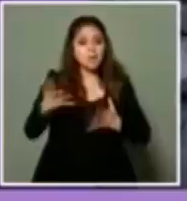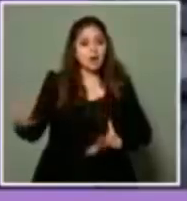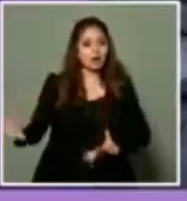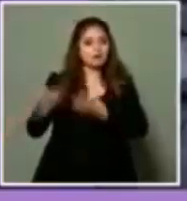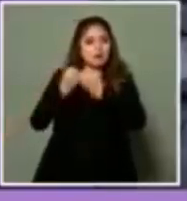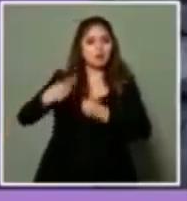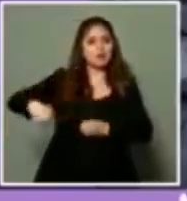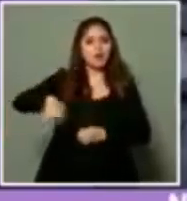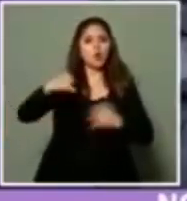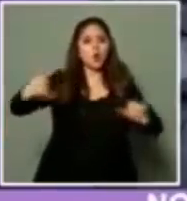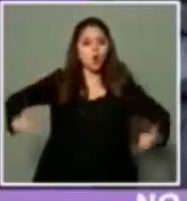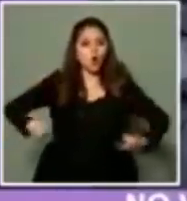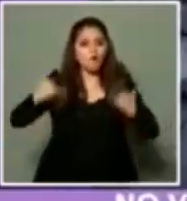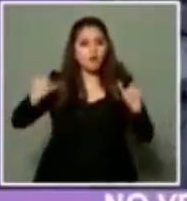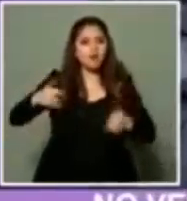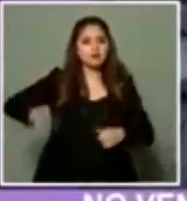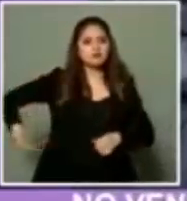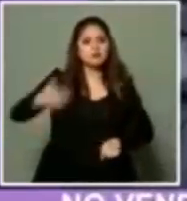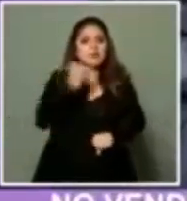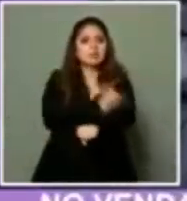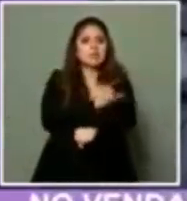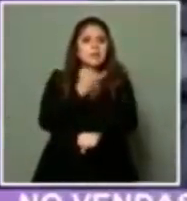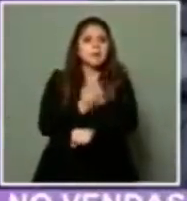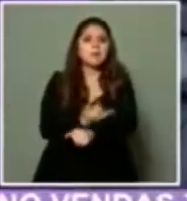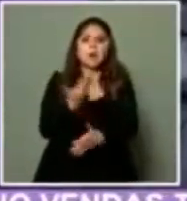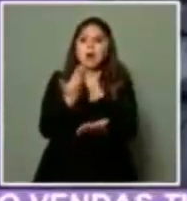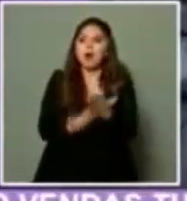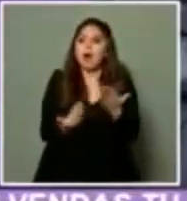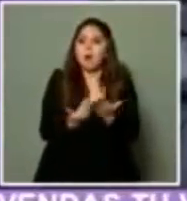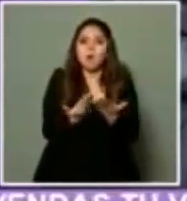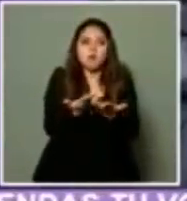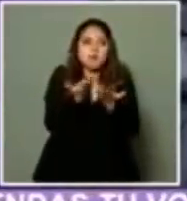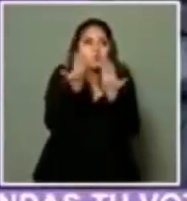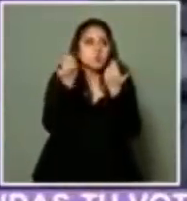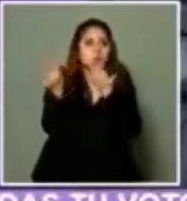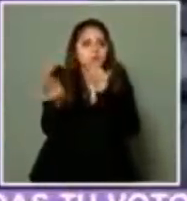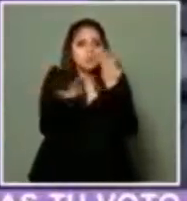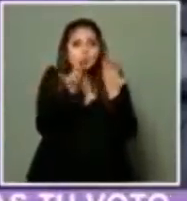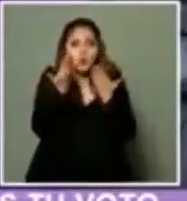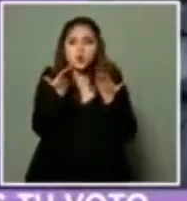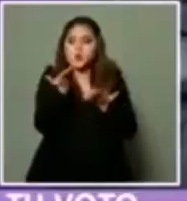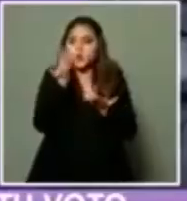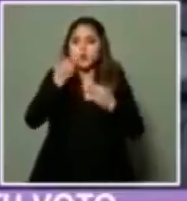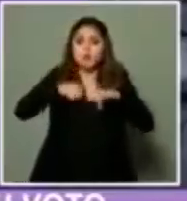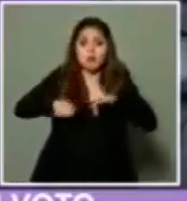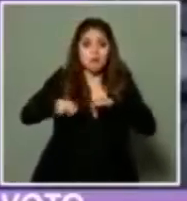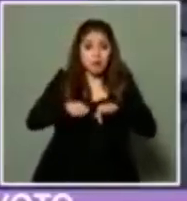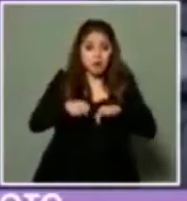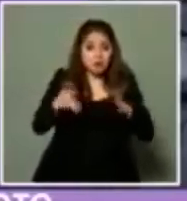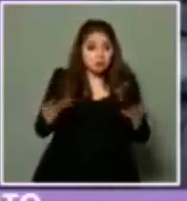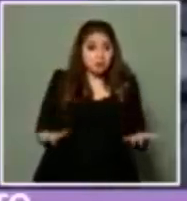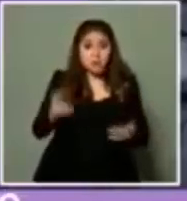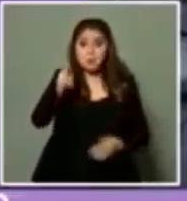en Iztapalapa que hoy no estudian ni trabajan, justo lo que no ha hecho el PRI a nivel